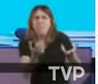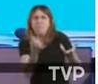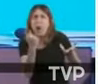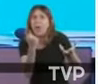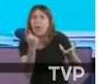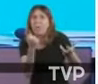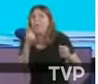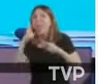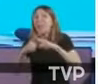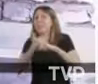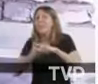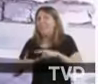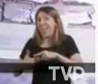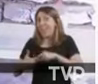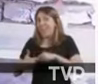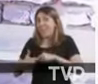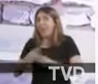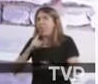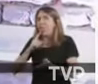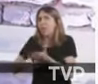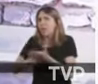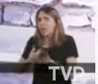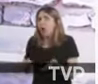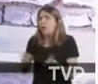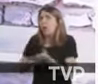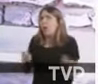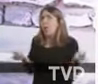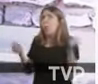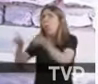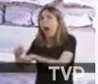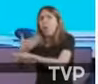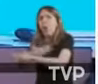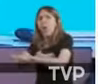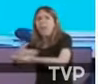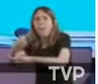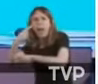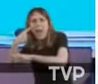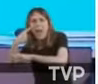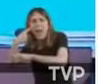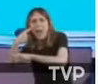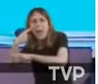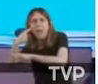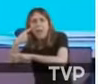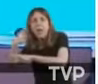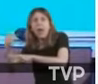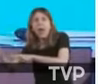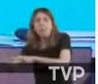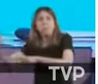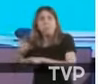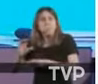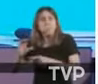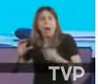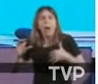Cuando el presidente anterior decide recurrir nuevamente al Fondo Monetario Internacional, debilitó a la Argentina. Y lo que